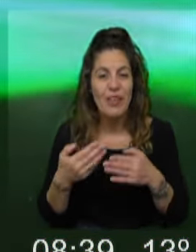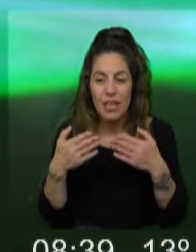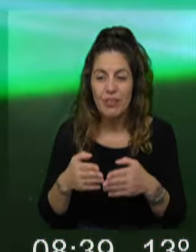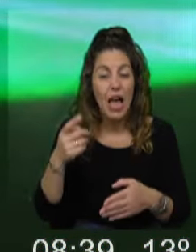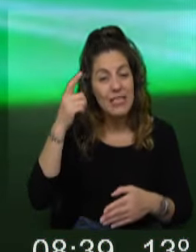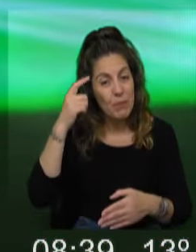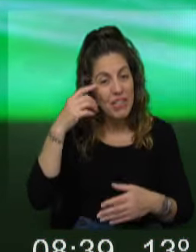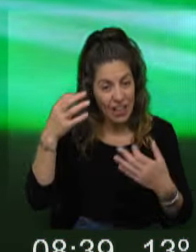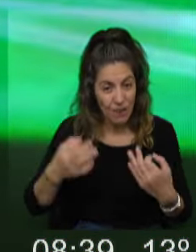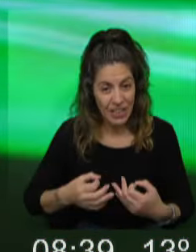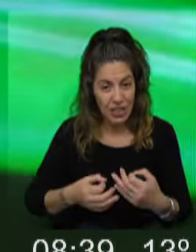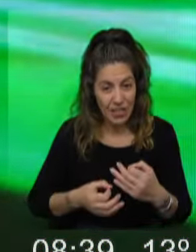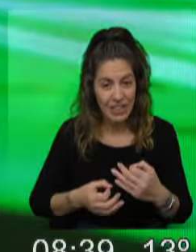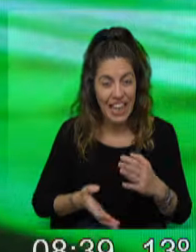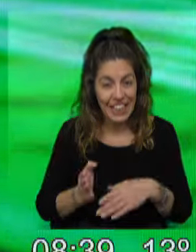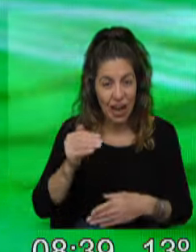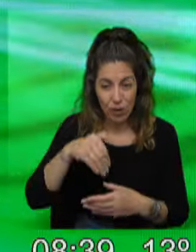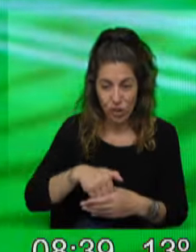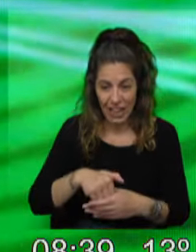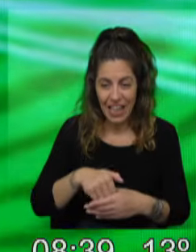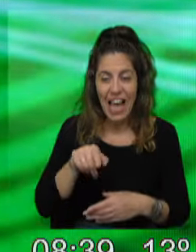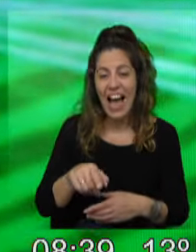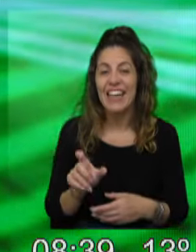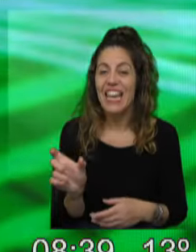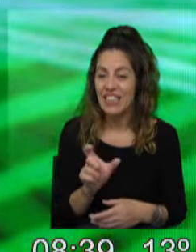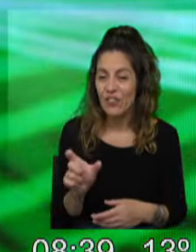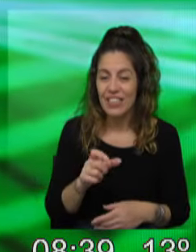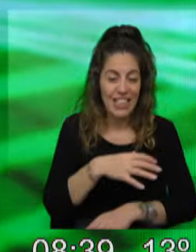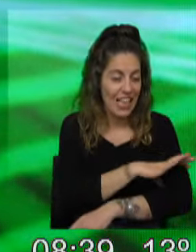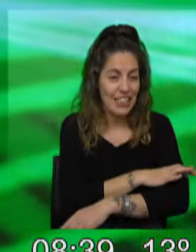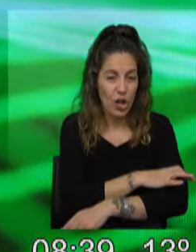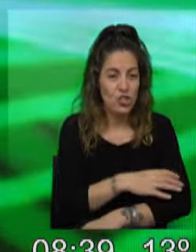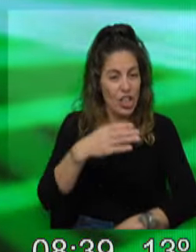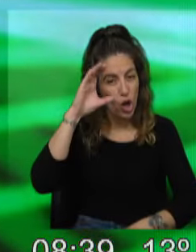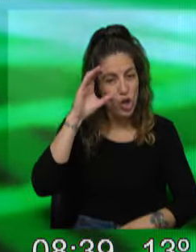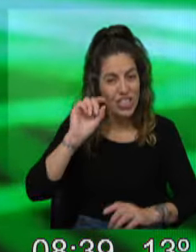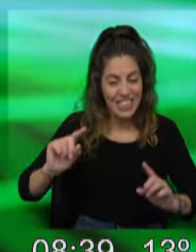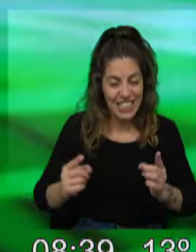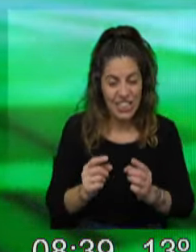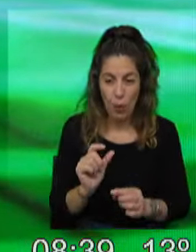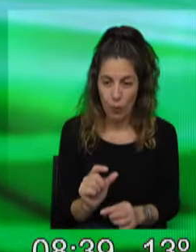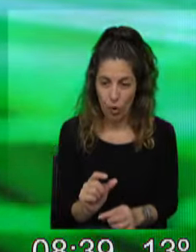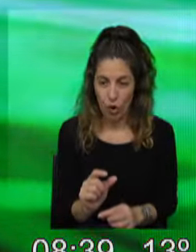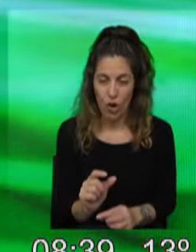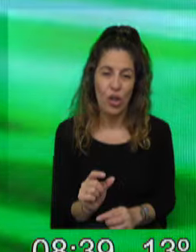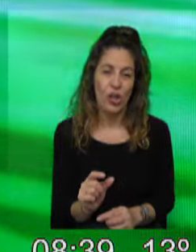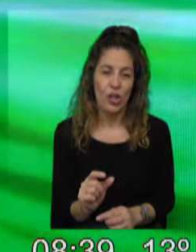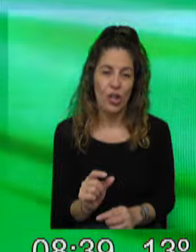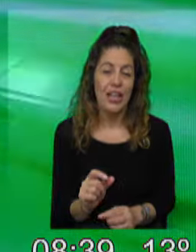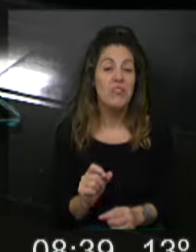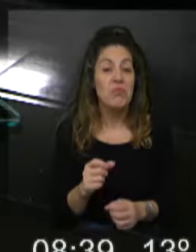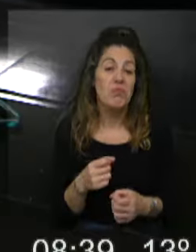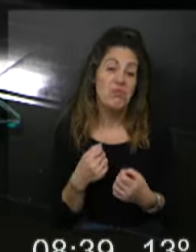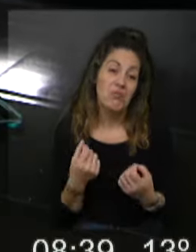piensan efectivamente votar en la interna ahí la diferencia entre or y Cos se achica un poco lo cual estaría este dando por